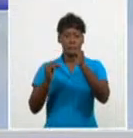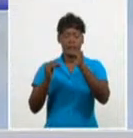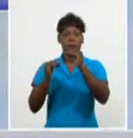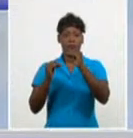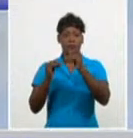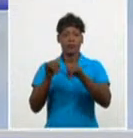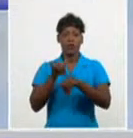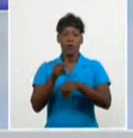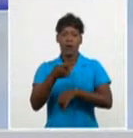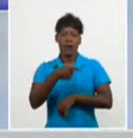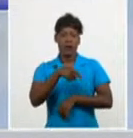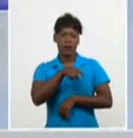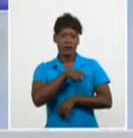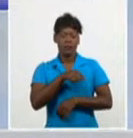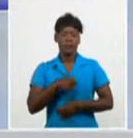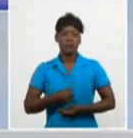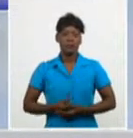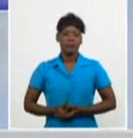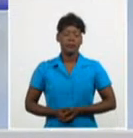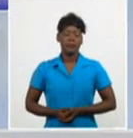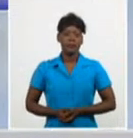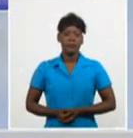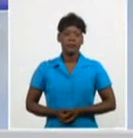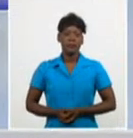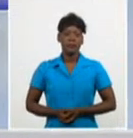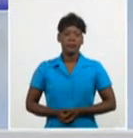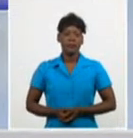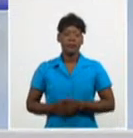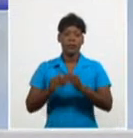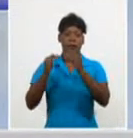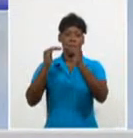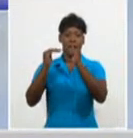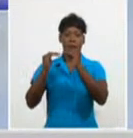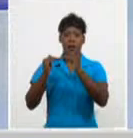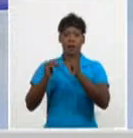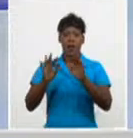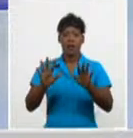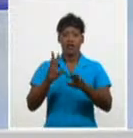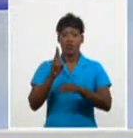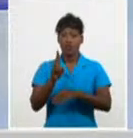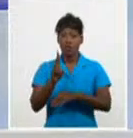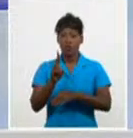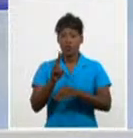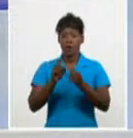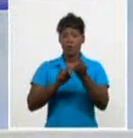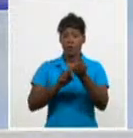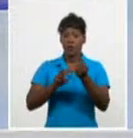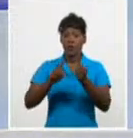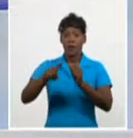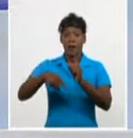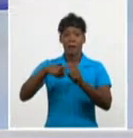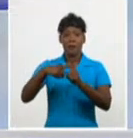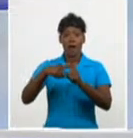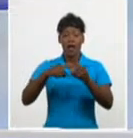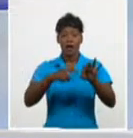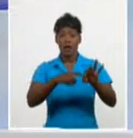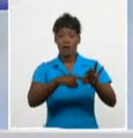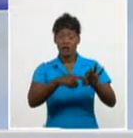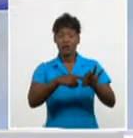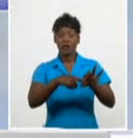día anterior. Las restantes 12 provincias y el municipio especial de la Juventud, Isla de la